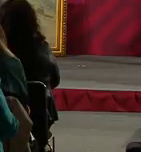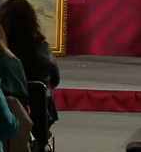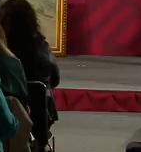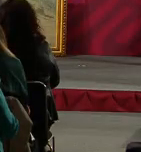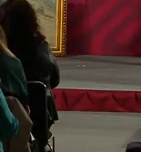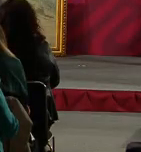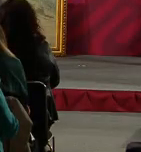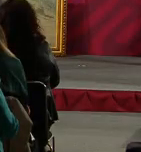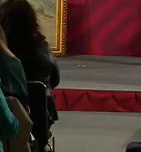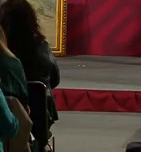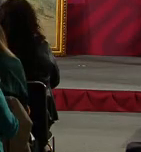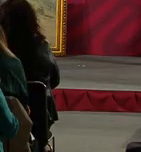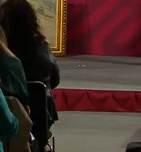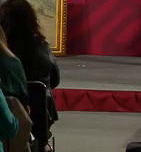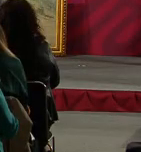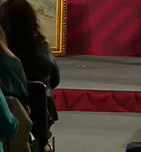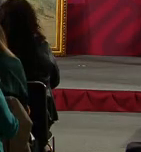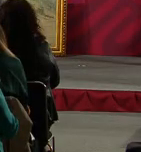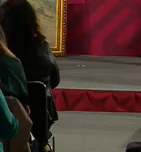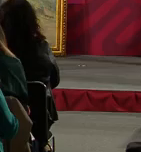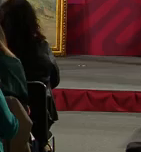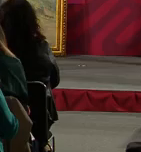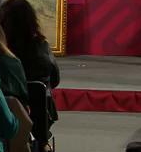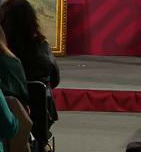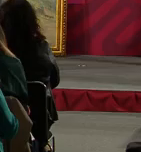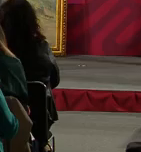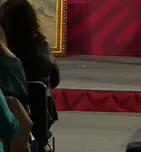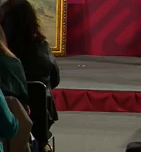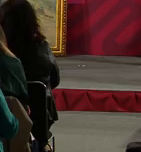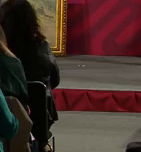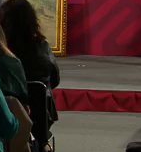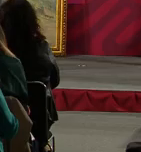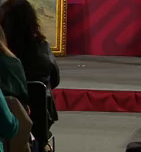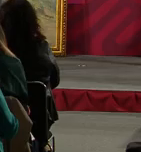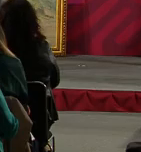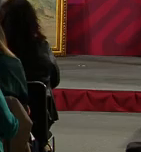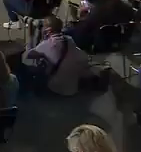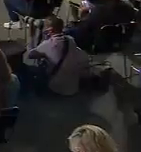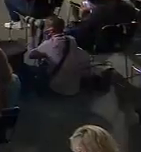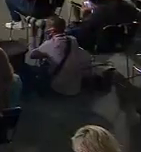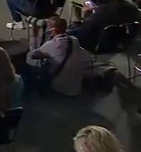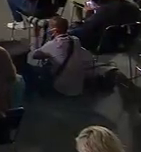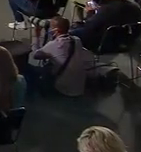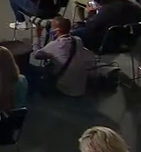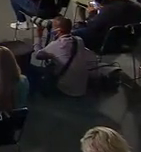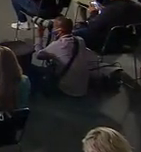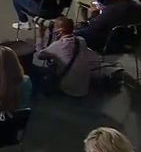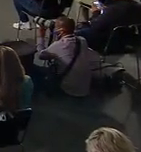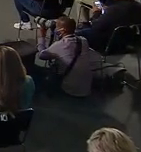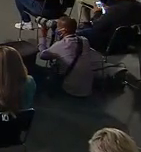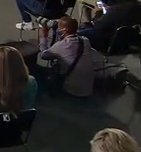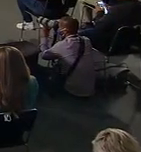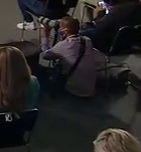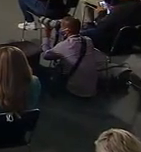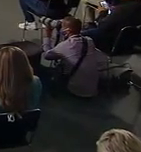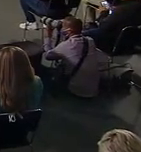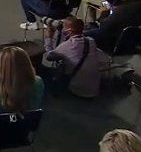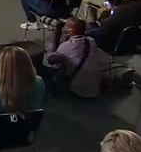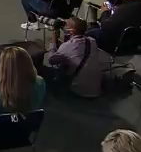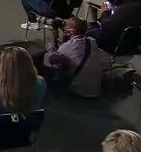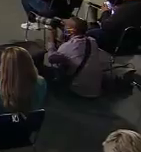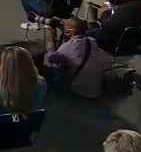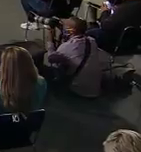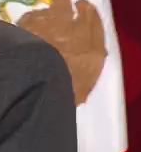la generosidad con que han estado al lado de Cuba, defendiendo a Cuba, ayudando a